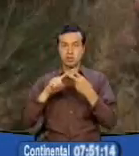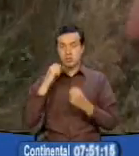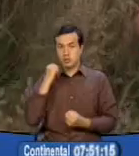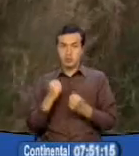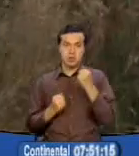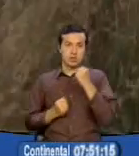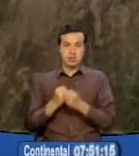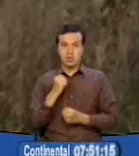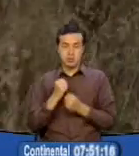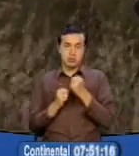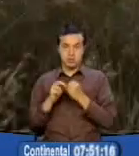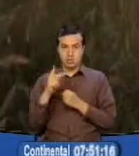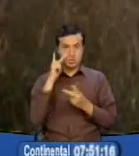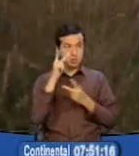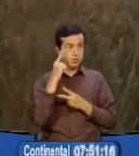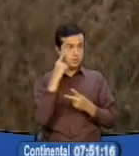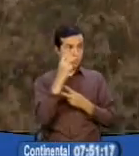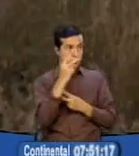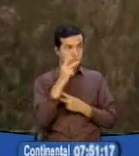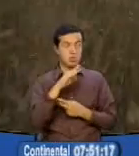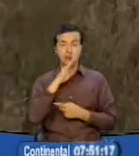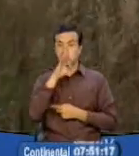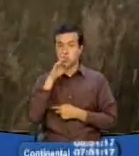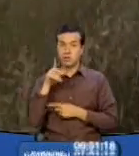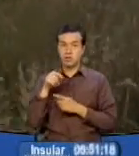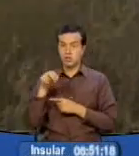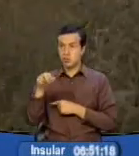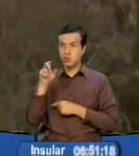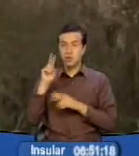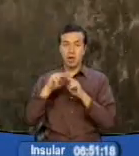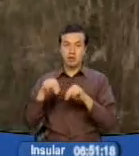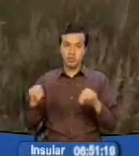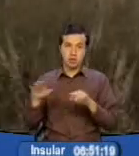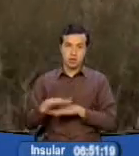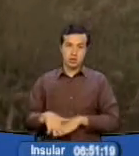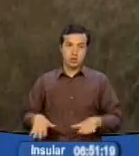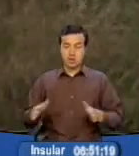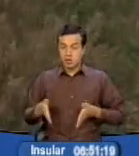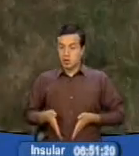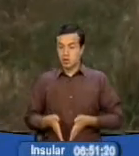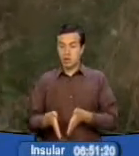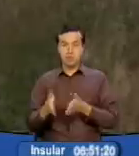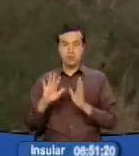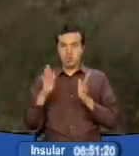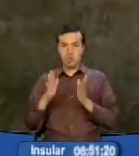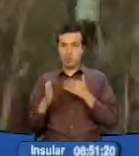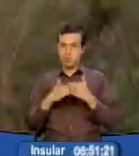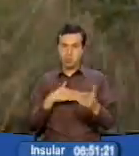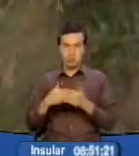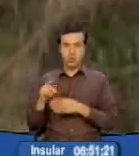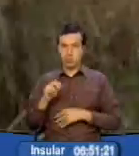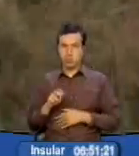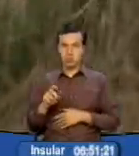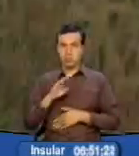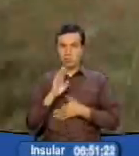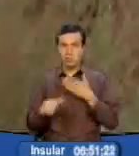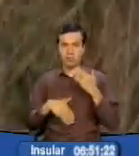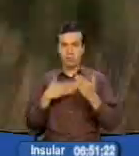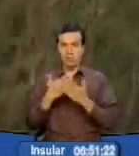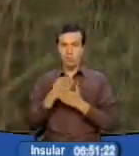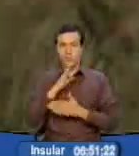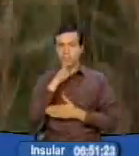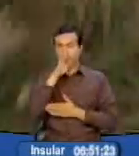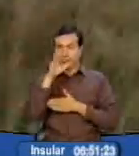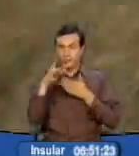a pie, como ustedes ven en las imágenes, siempre en escenarios naturales, no necesariamente tiene que haber caminos o senderos. Y todo el recorrido se lo hace siempre